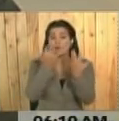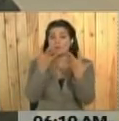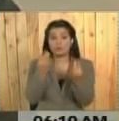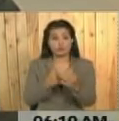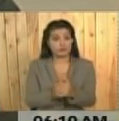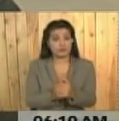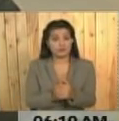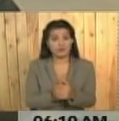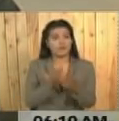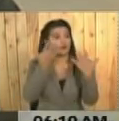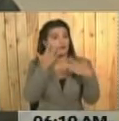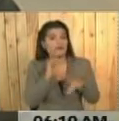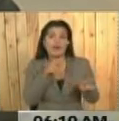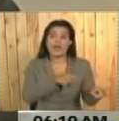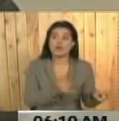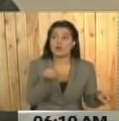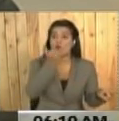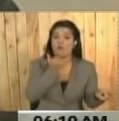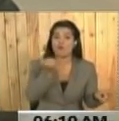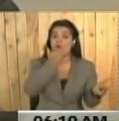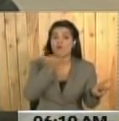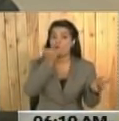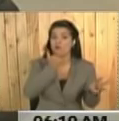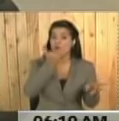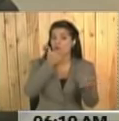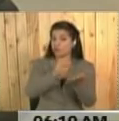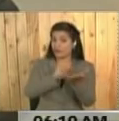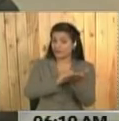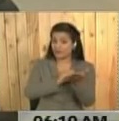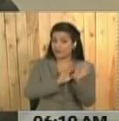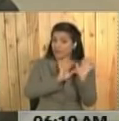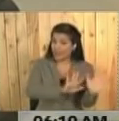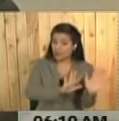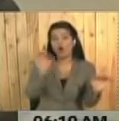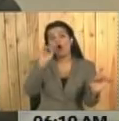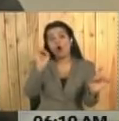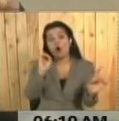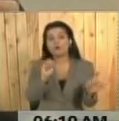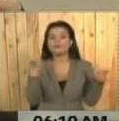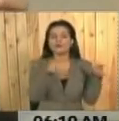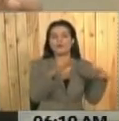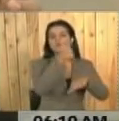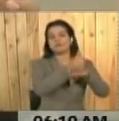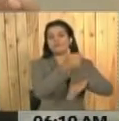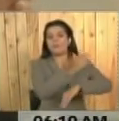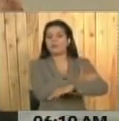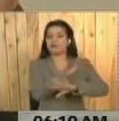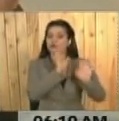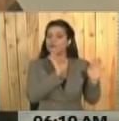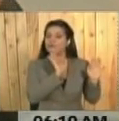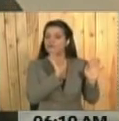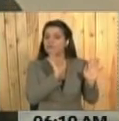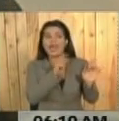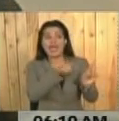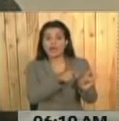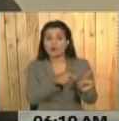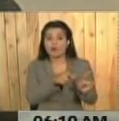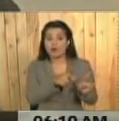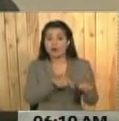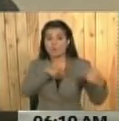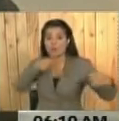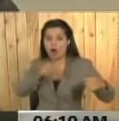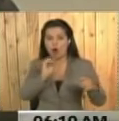sabemos ahí si es adrede o planificada de quienes dirigen Eso que llaman la m fate que ahorita la MC Está bueno creo que